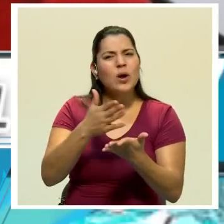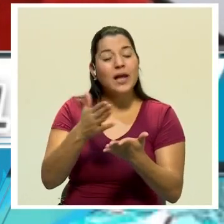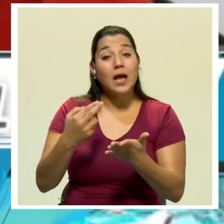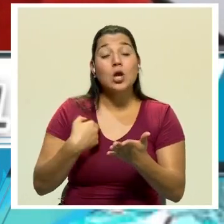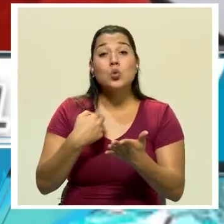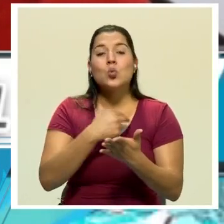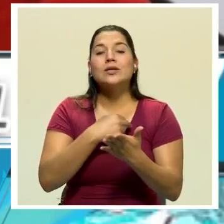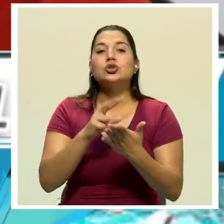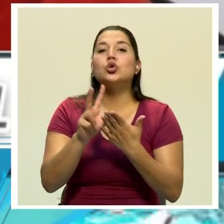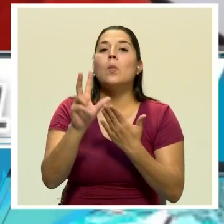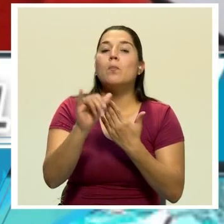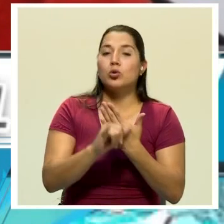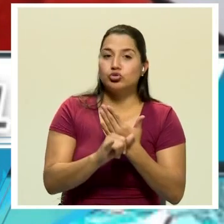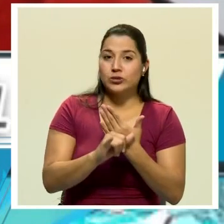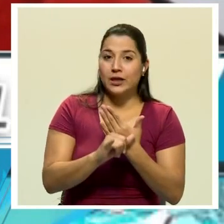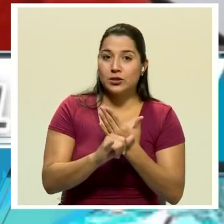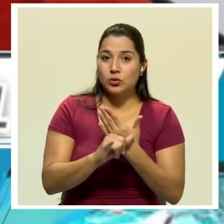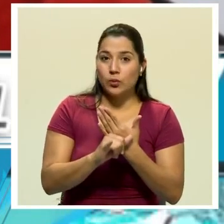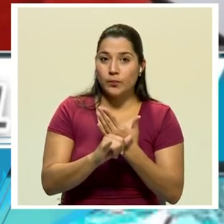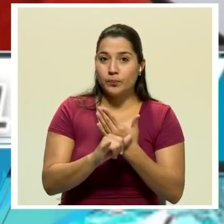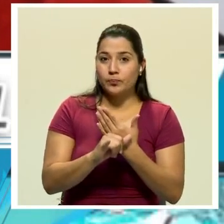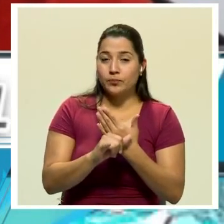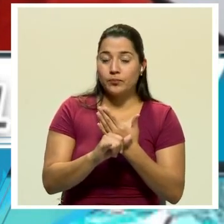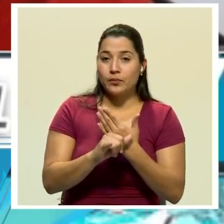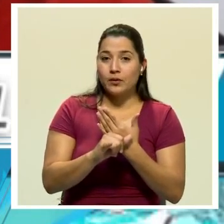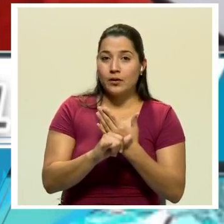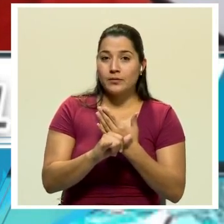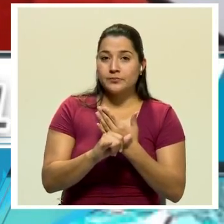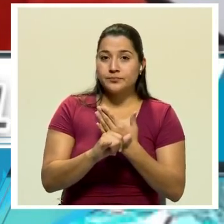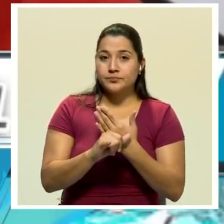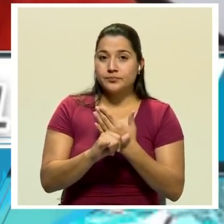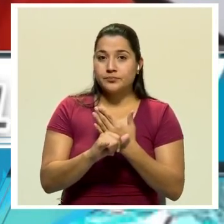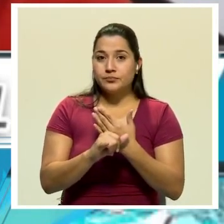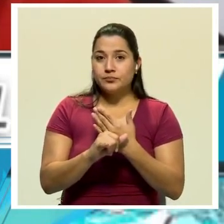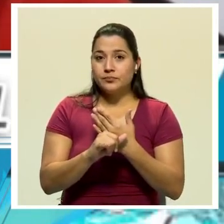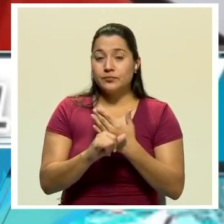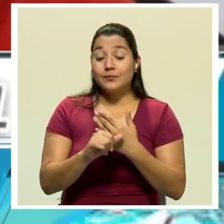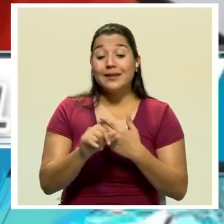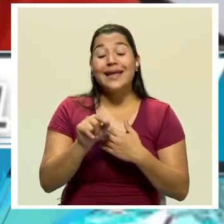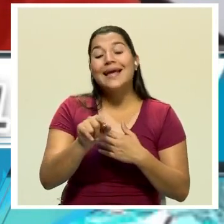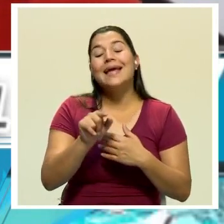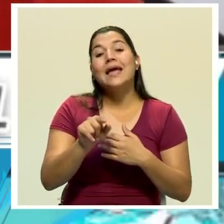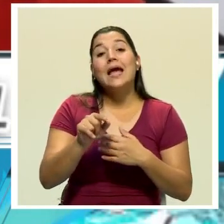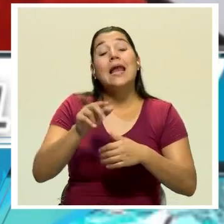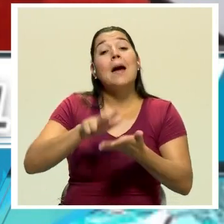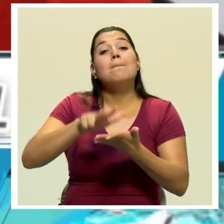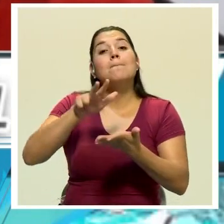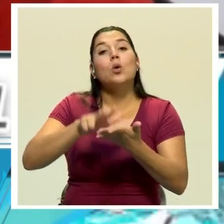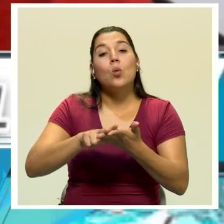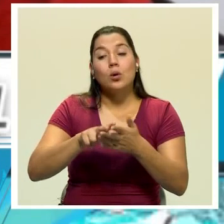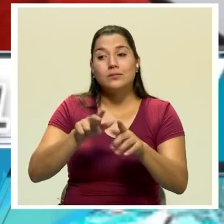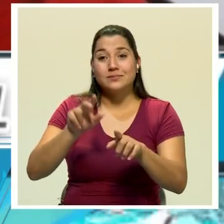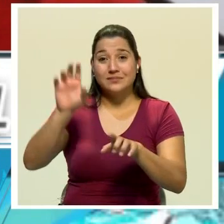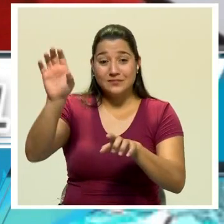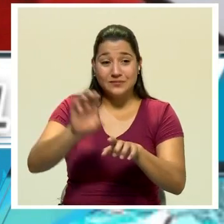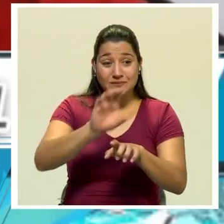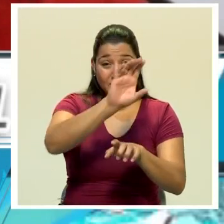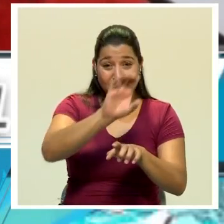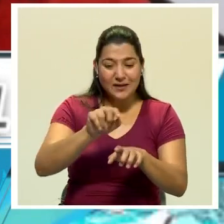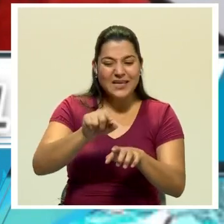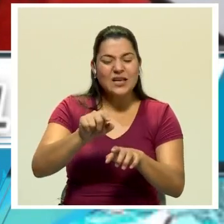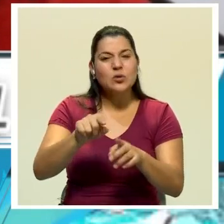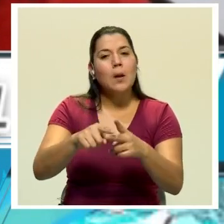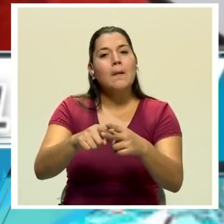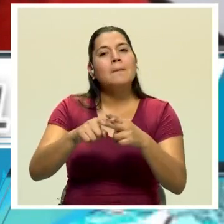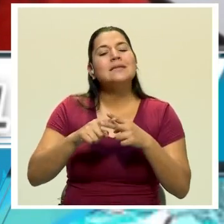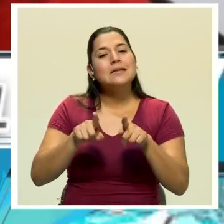proyecto fuera pagado, es decir, tuviera un periodo de gracia de 5 años. Entonces, una vez